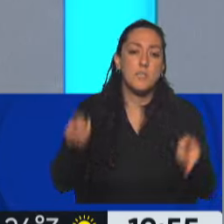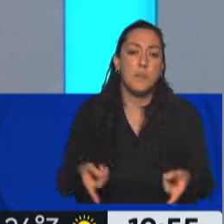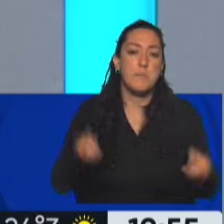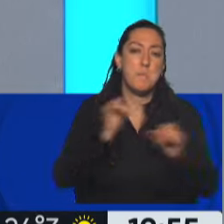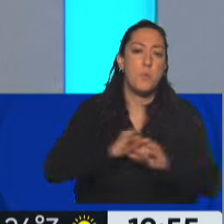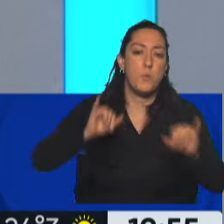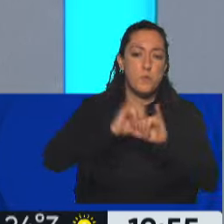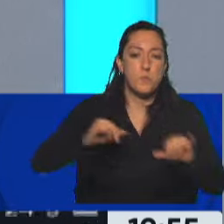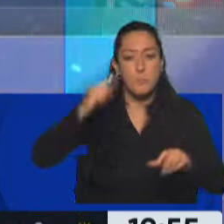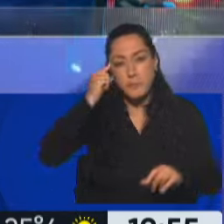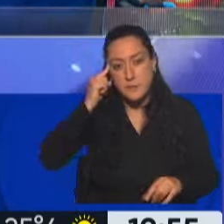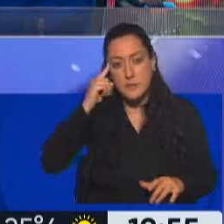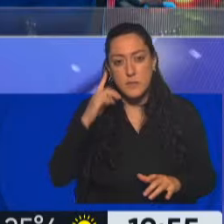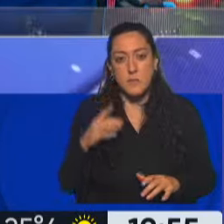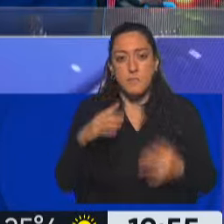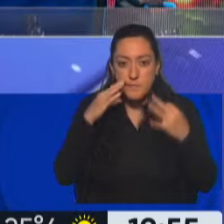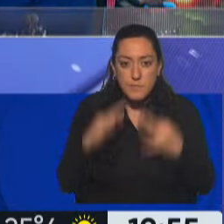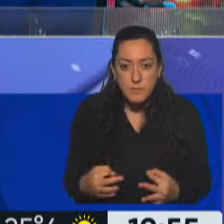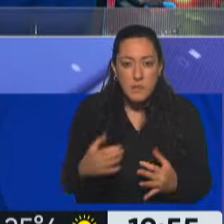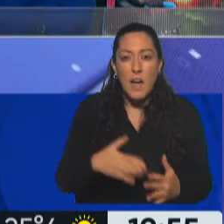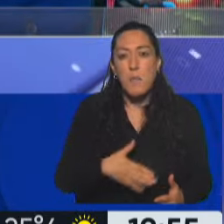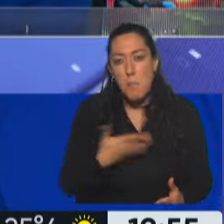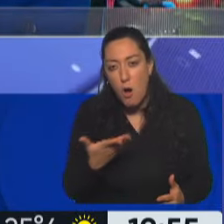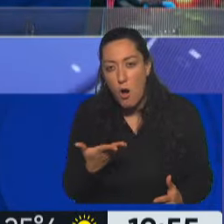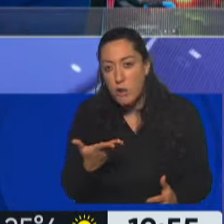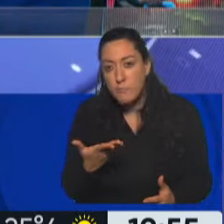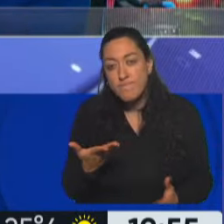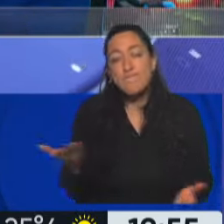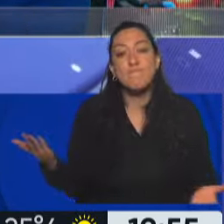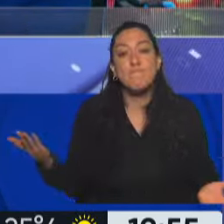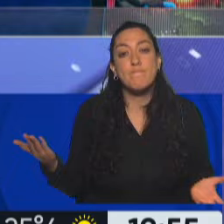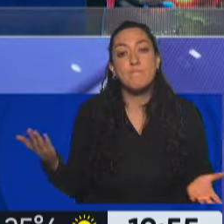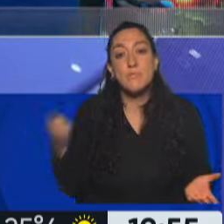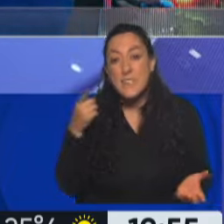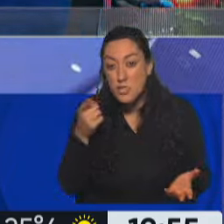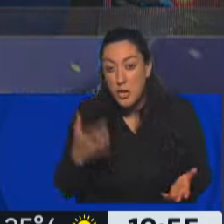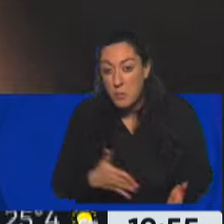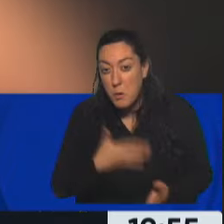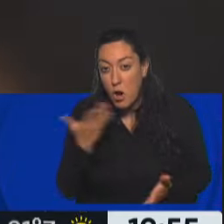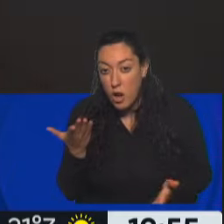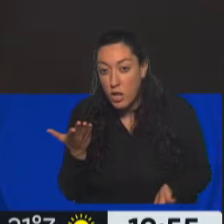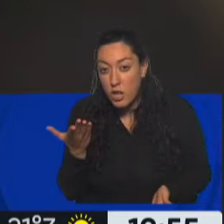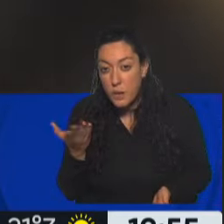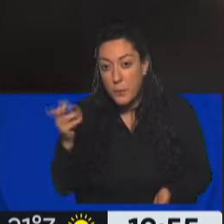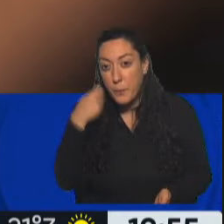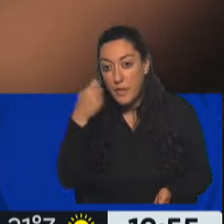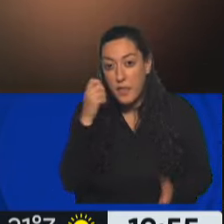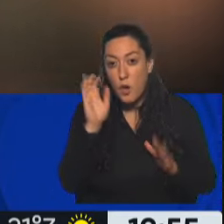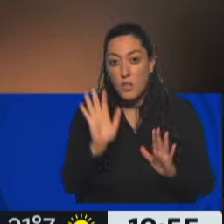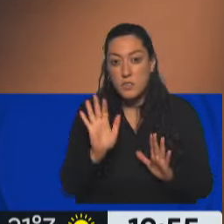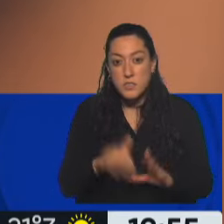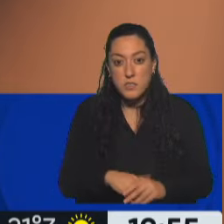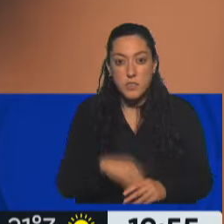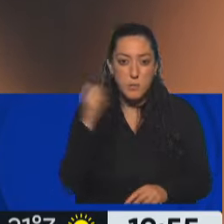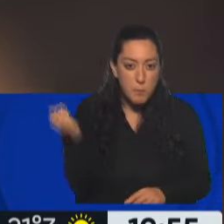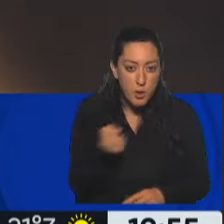marketing, ¿no? Porque hay que ver si esto realmente es amor. Bueno. O no, eso, hay que analizar. Eso quería preguntar. ¿Esto es amor? ¿Esto ahí es está, amor? Mira, ahí está el video, es el video. ¿Esto es amor?